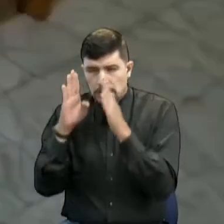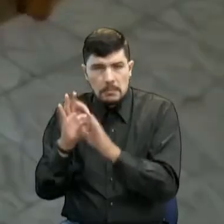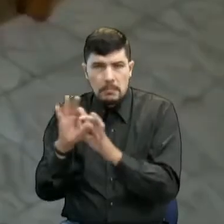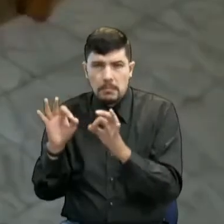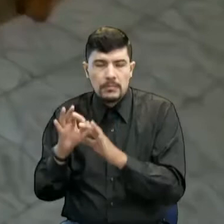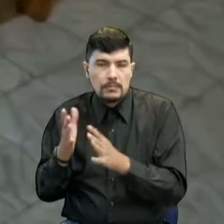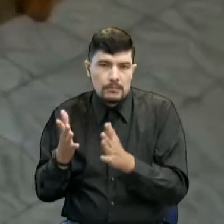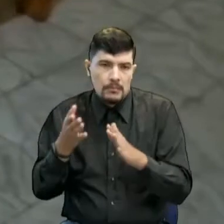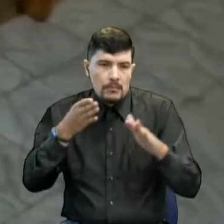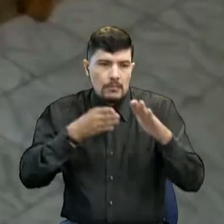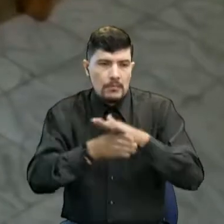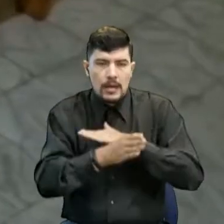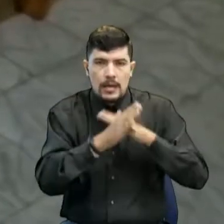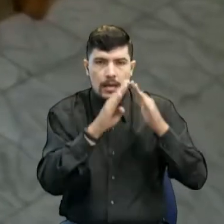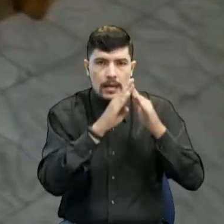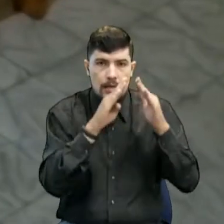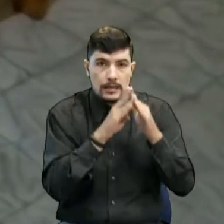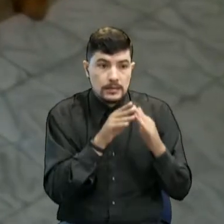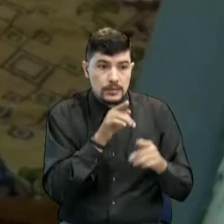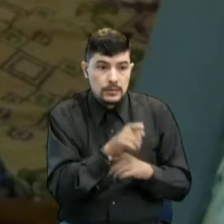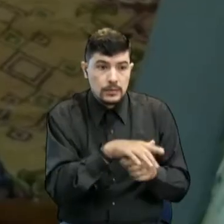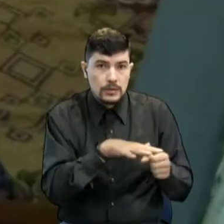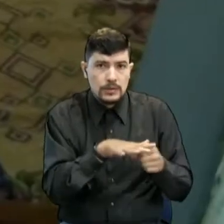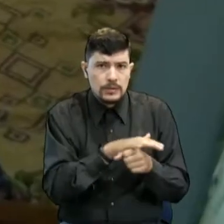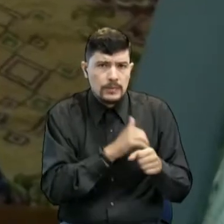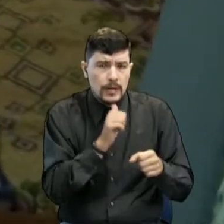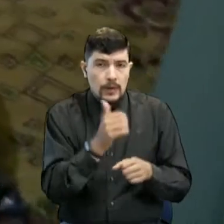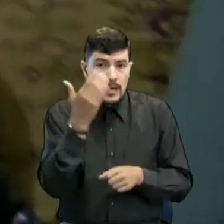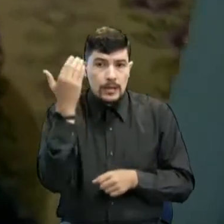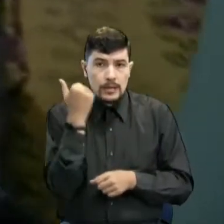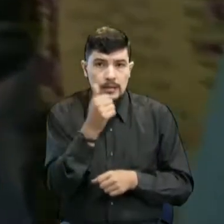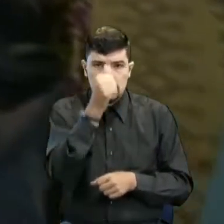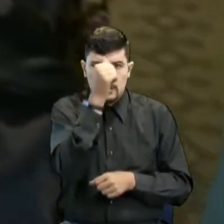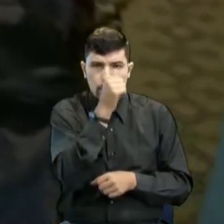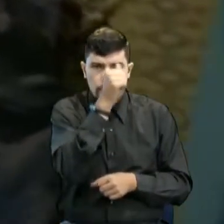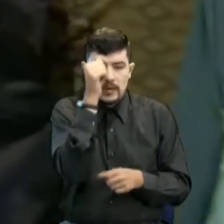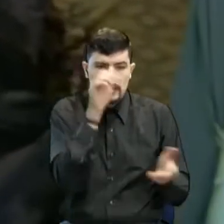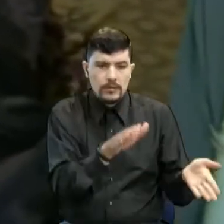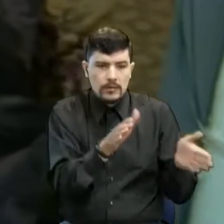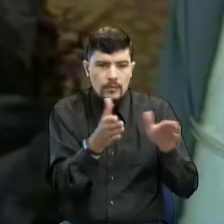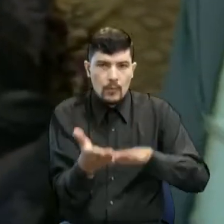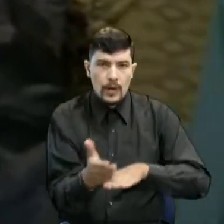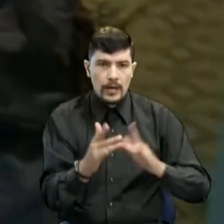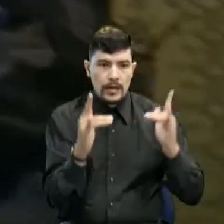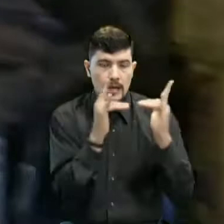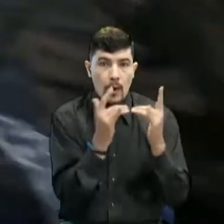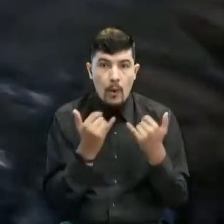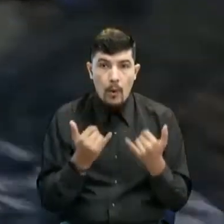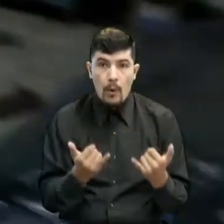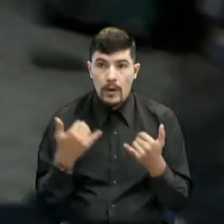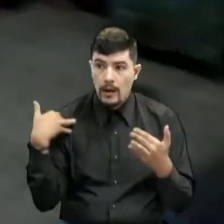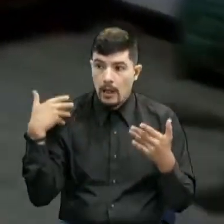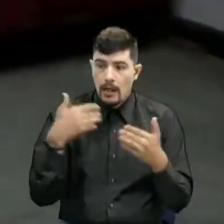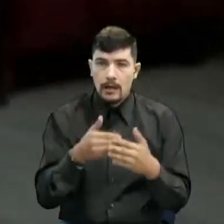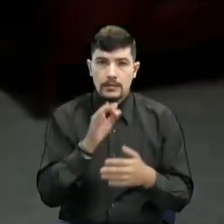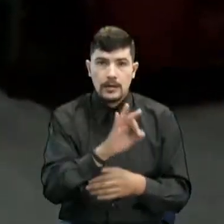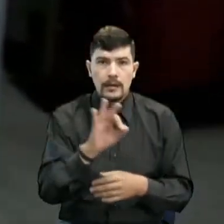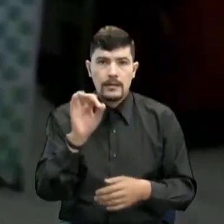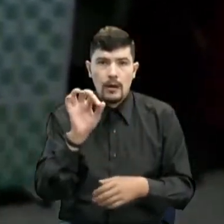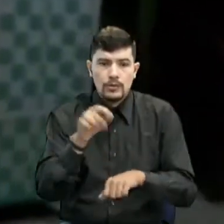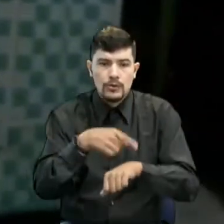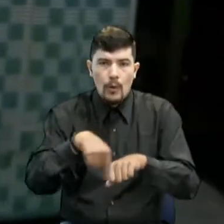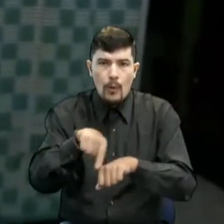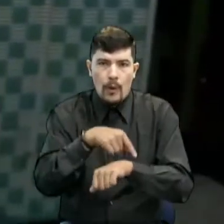y los síntomas aumentaron el pasado domingo falleció en su cama y hoy lleva 38 horas muerta y la funeraria